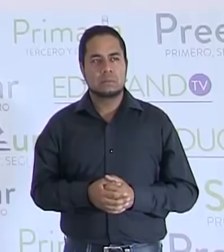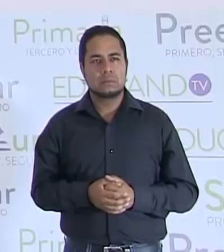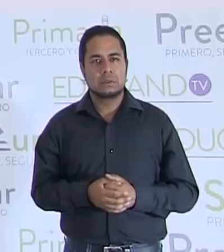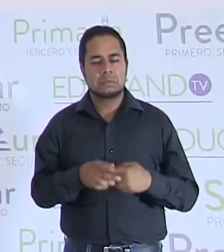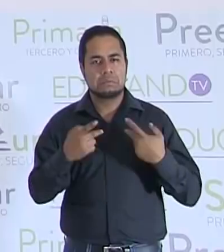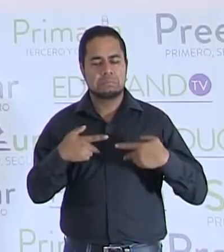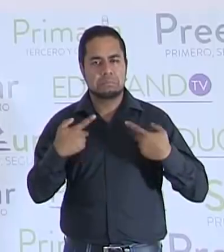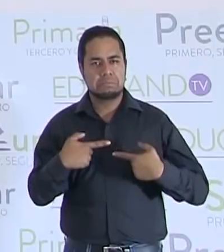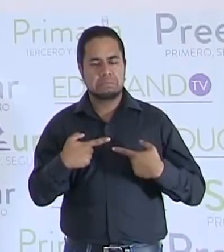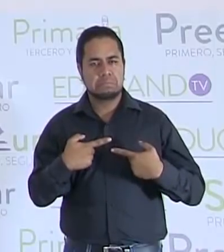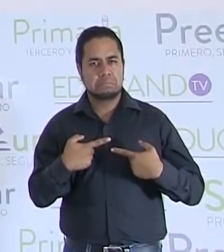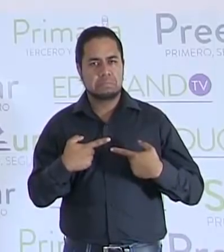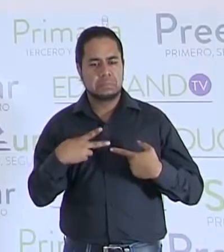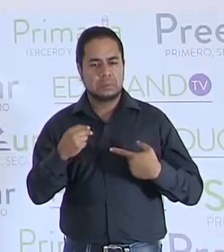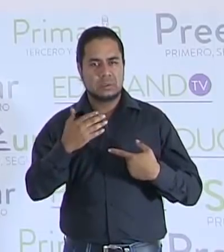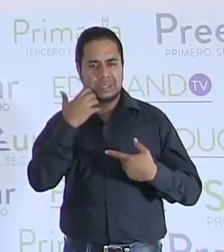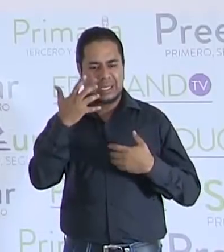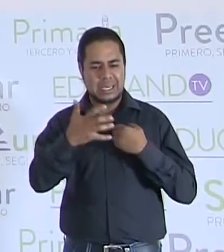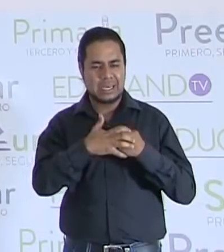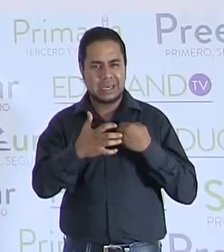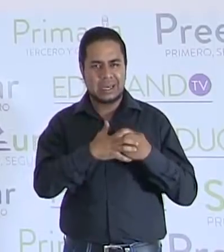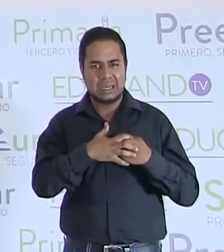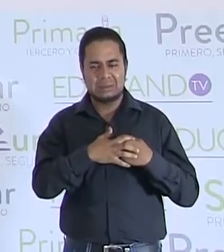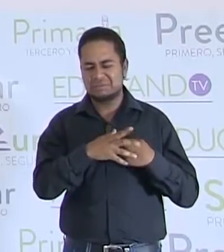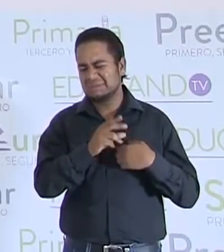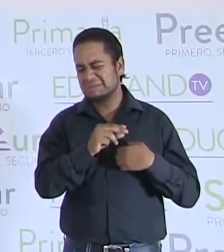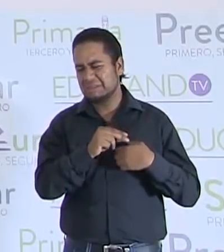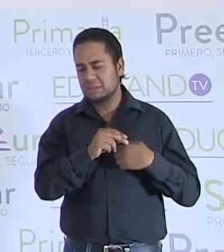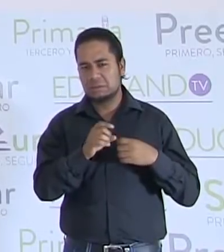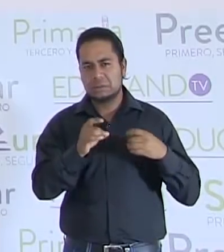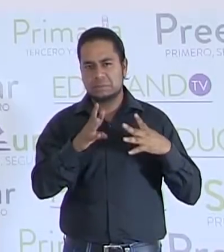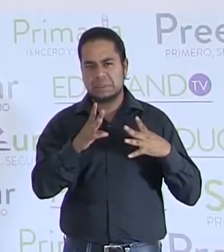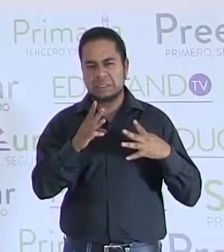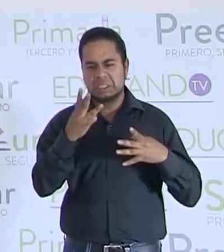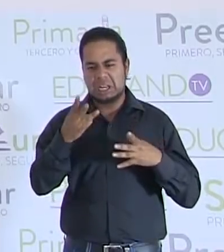Es exactamente lo mismo, que lo que no nos gusta más nos llega.